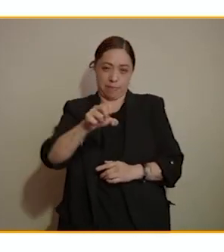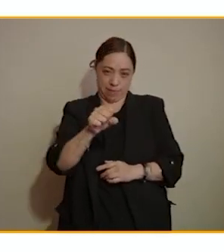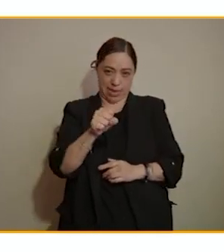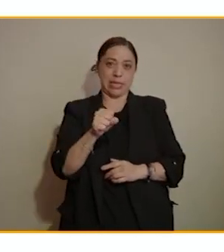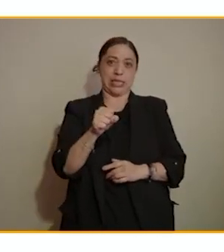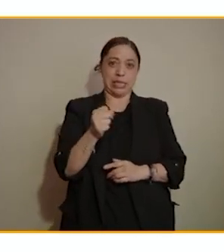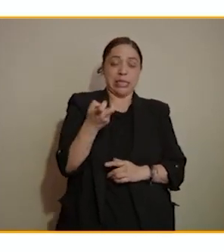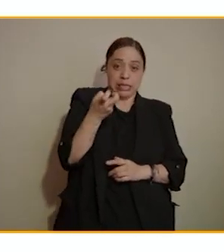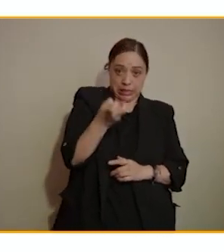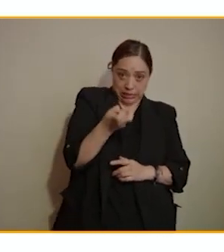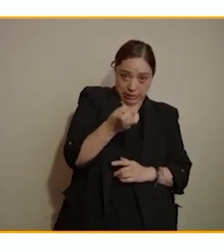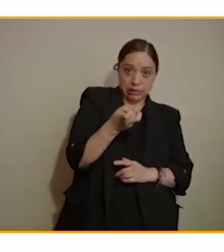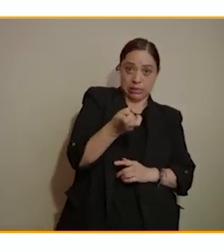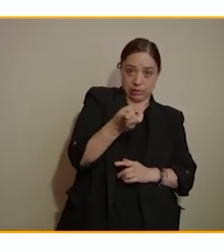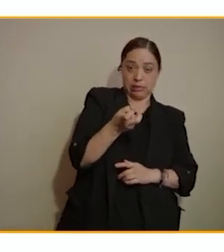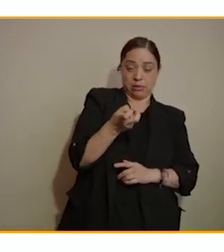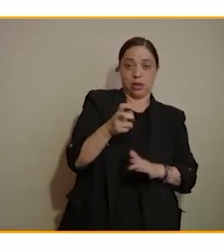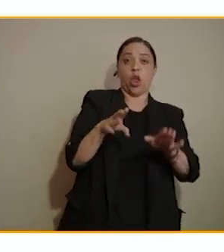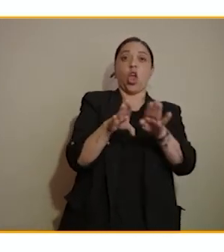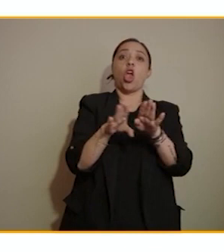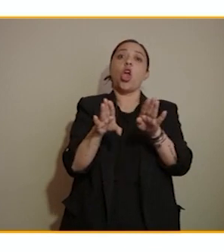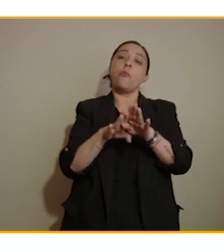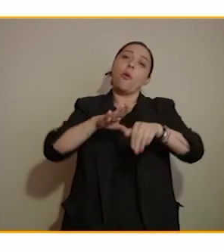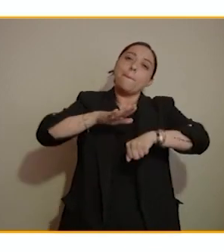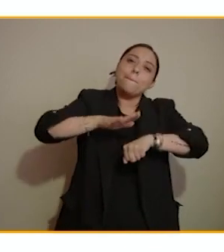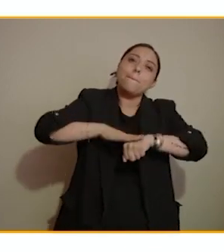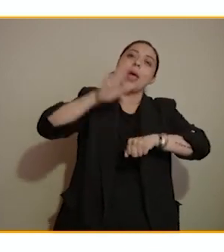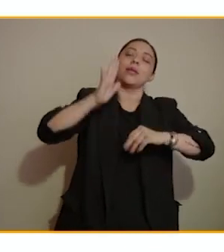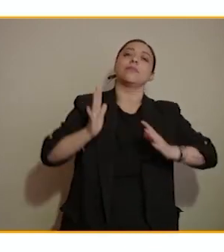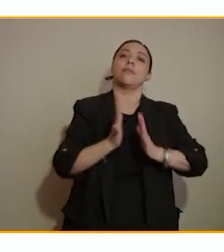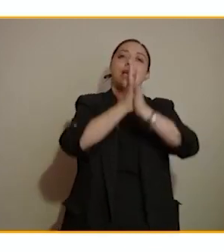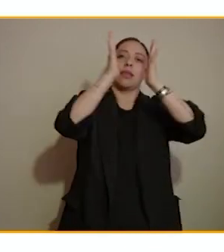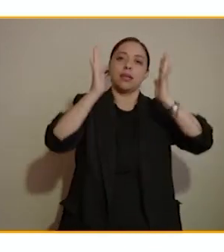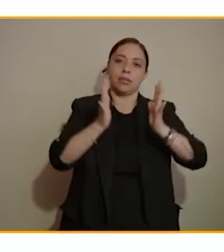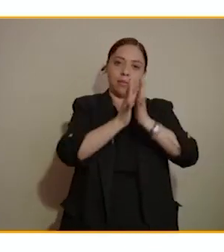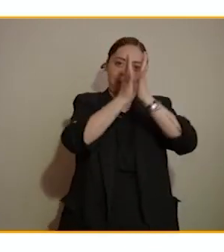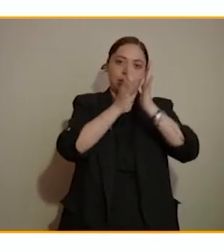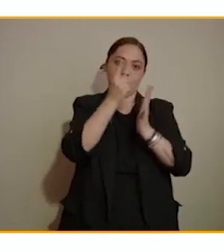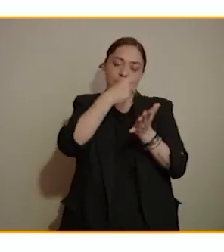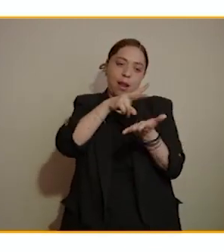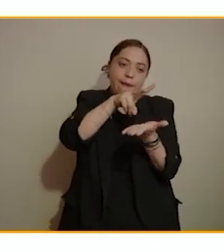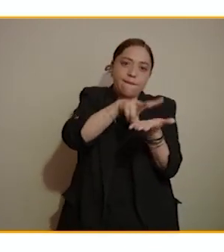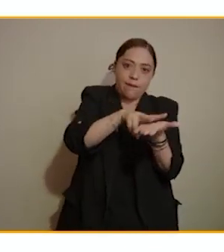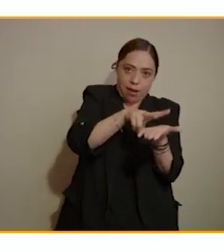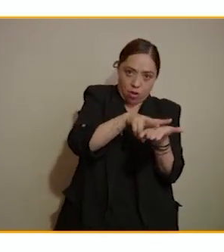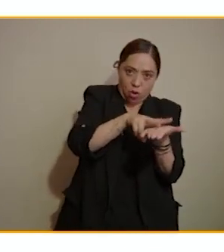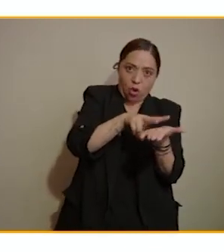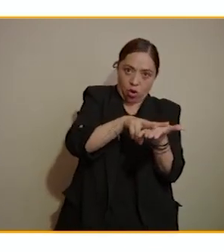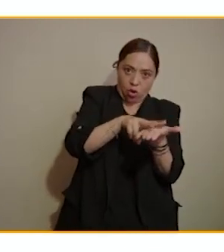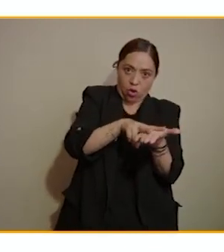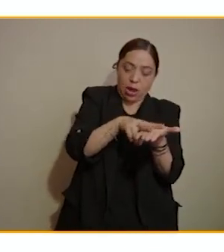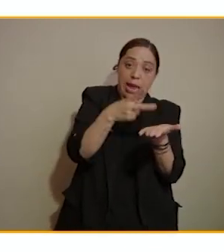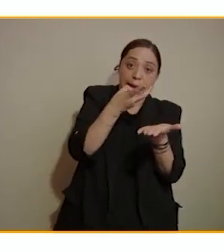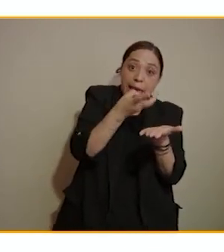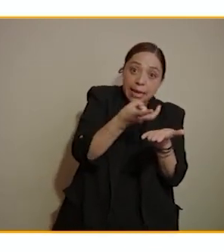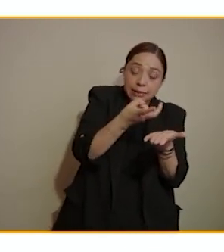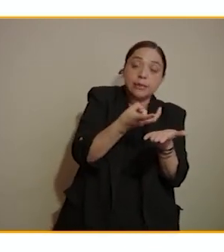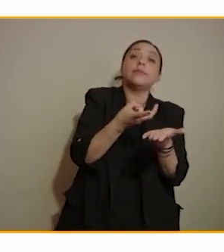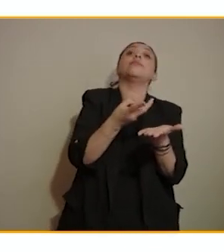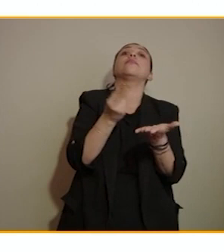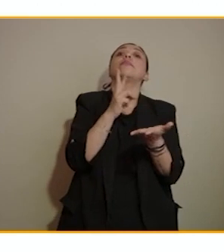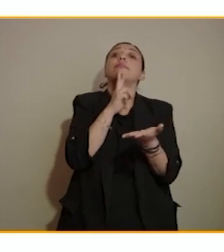de valor e incrementar su participación en el valor agregado generado va a resultar un